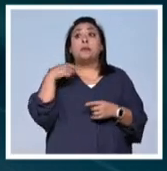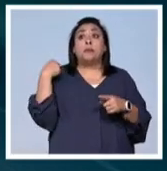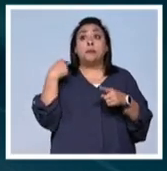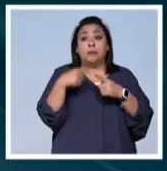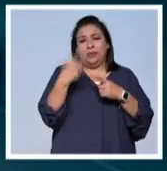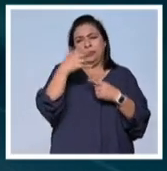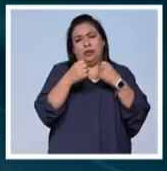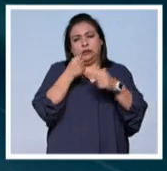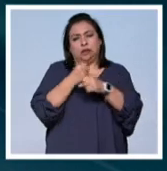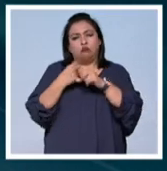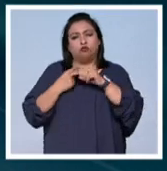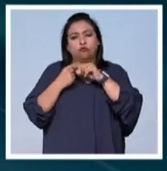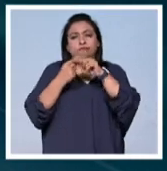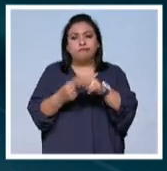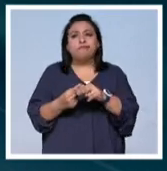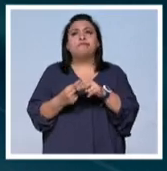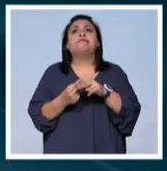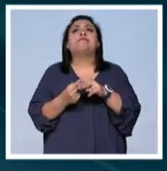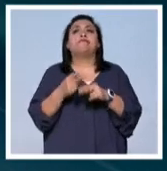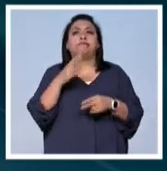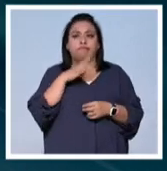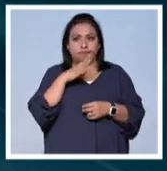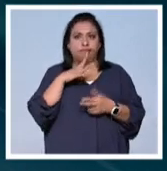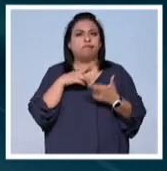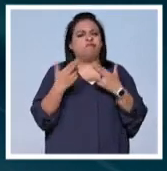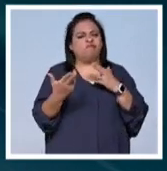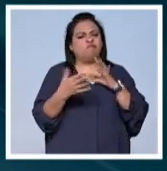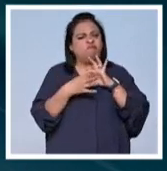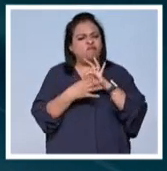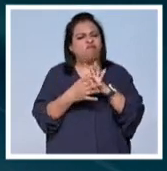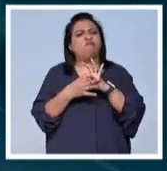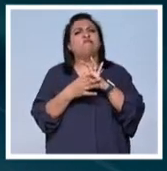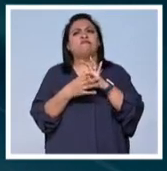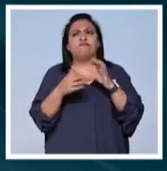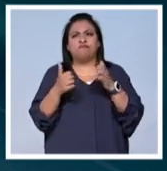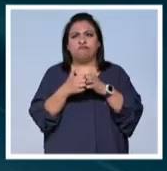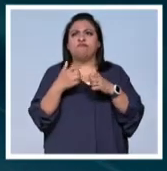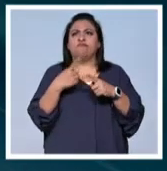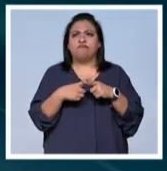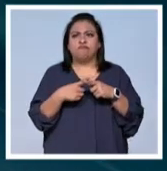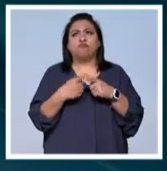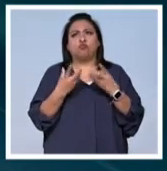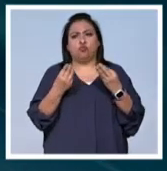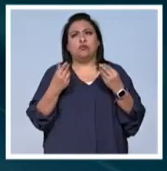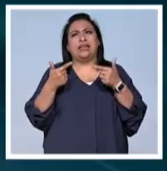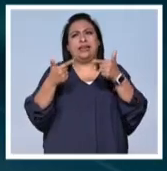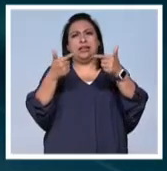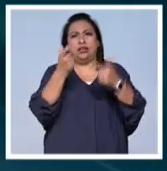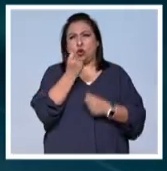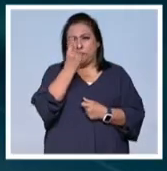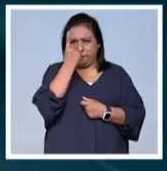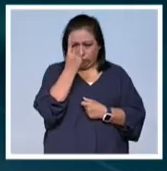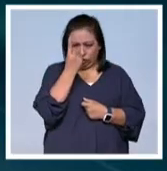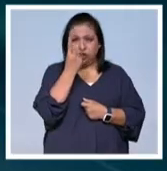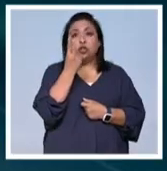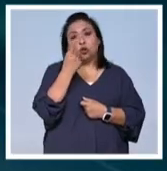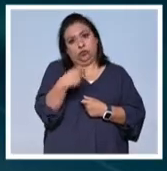10 años Sí hemos tenido una relación muy cercana muy estrecha con con muchas generaciones de compositores